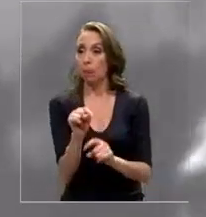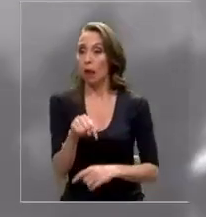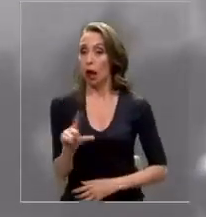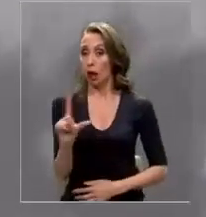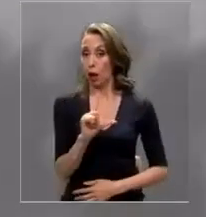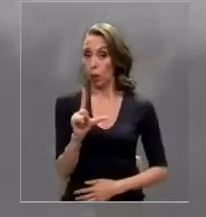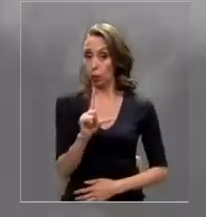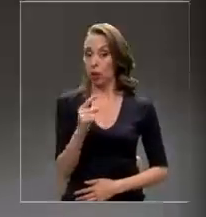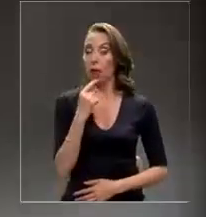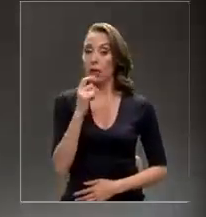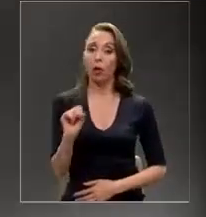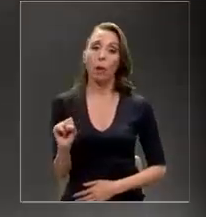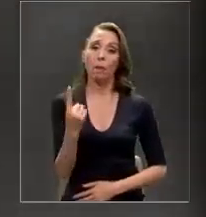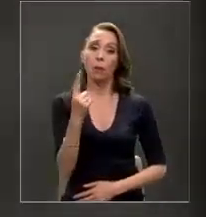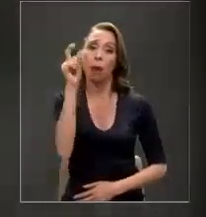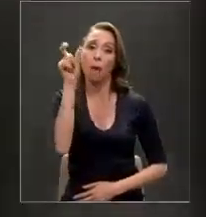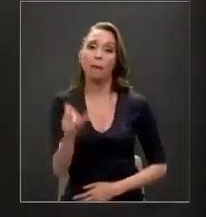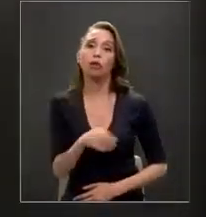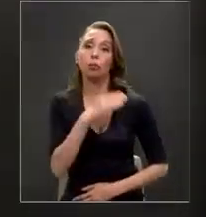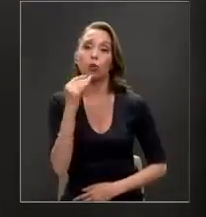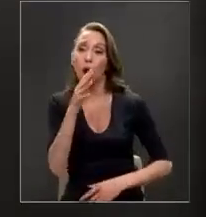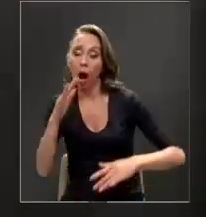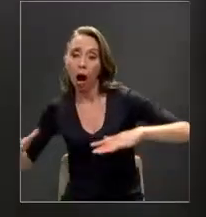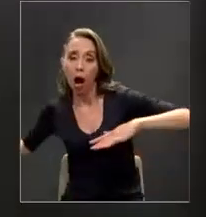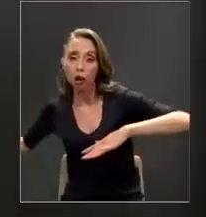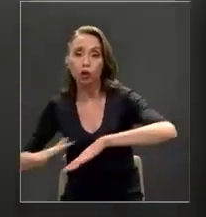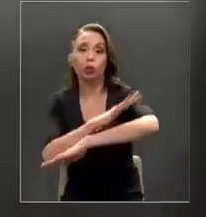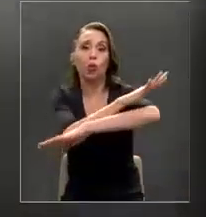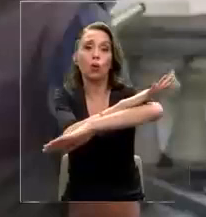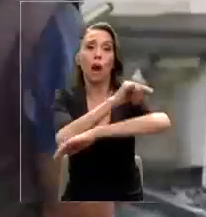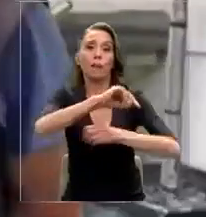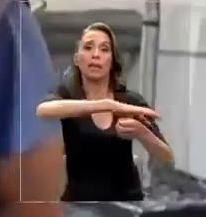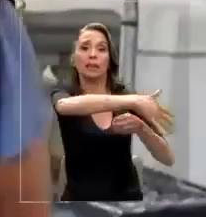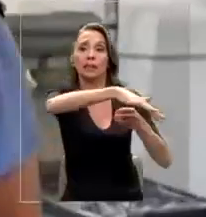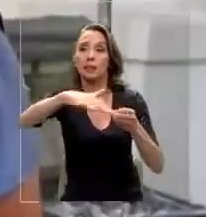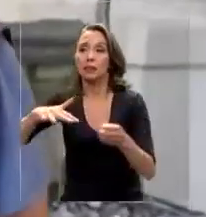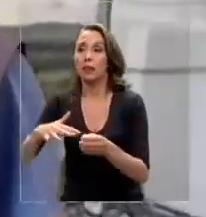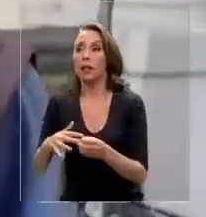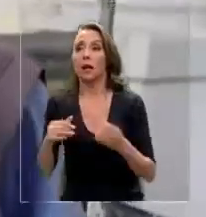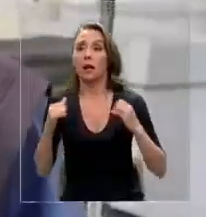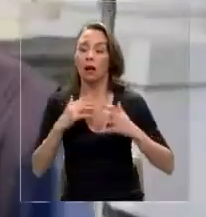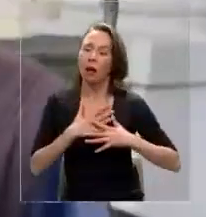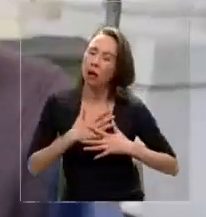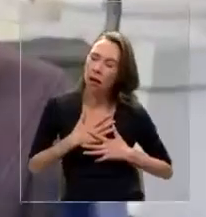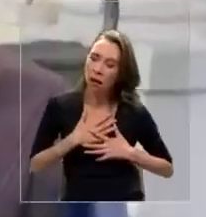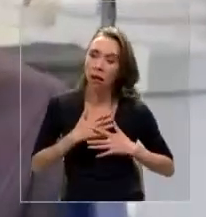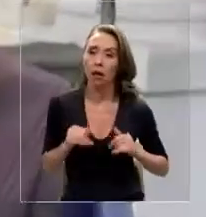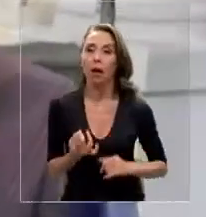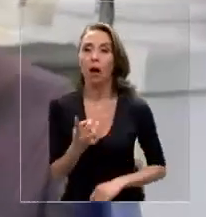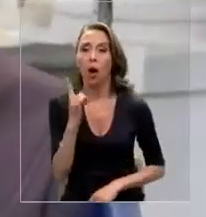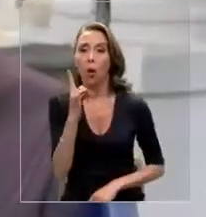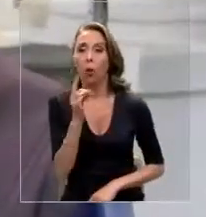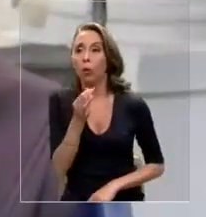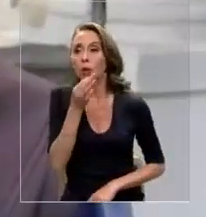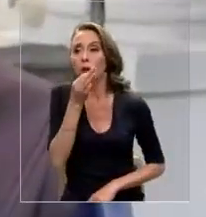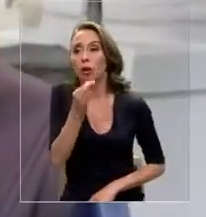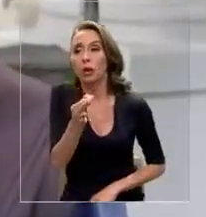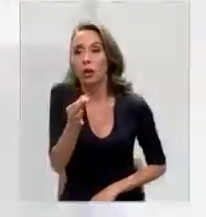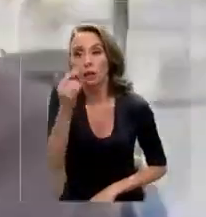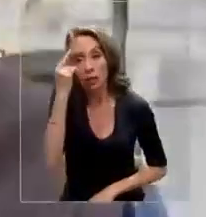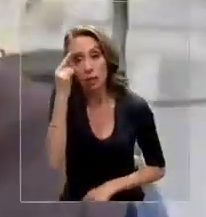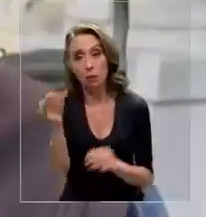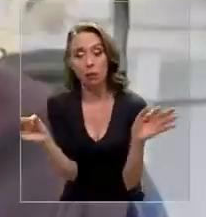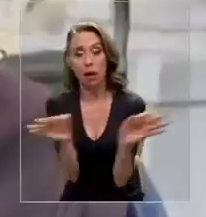lunes se confirmó la primera víctima del tsunami que afectó a las islas. Estamos destrozados, es la única palabra que se me ocurre